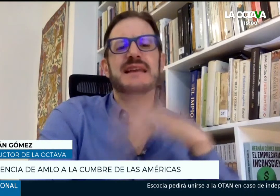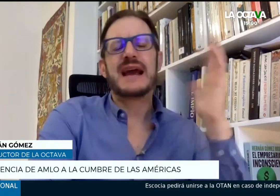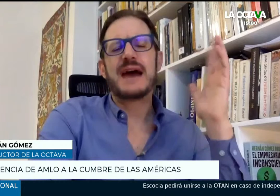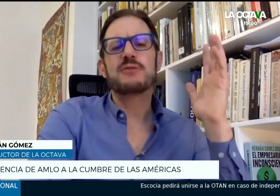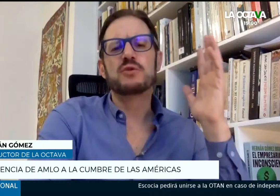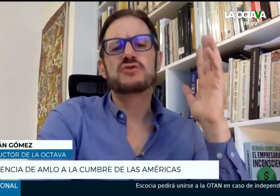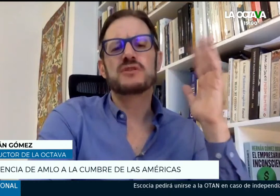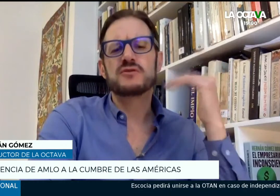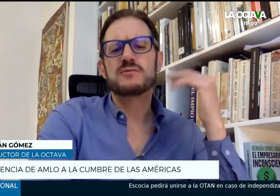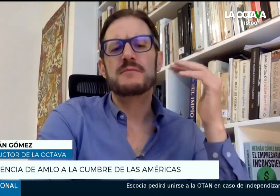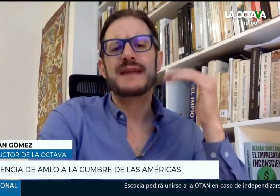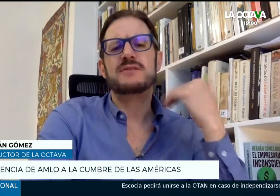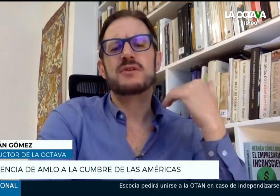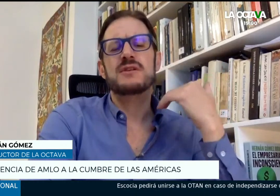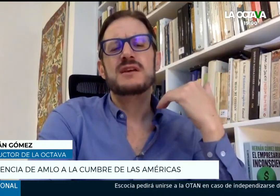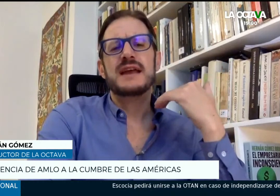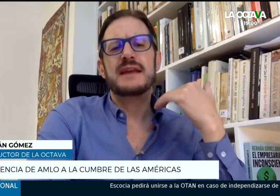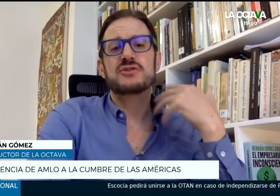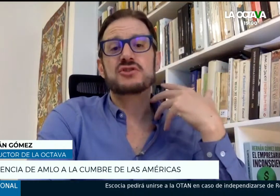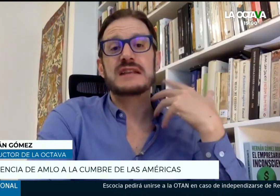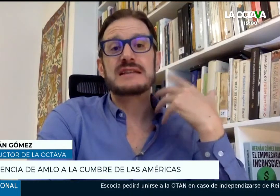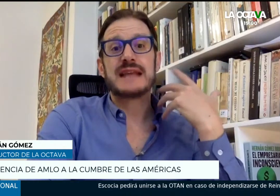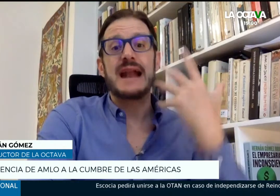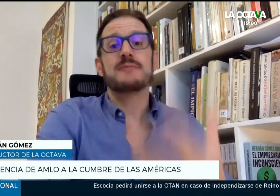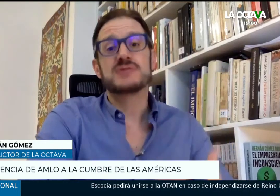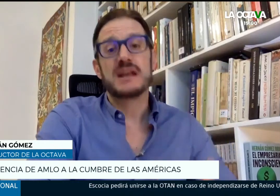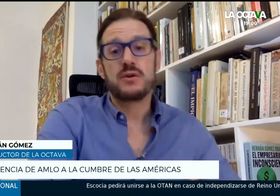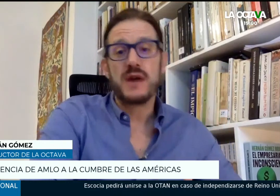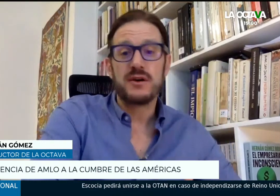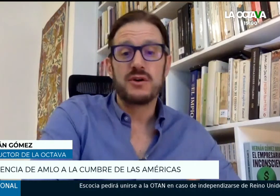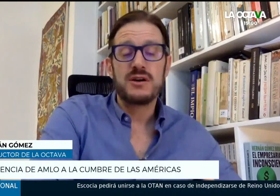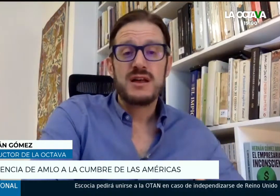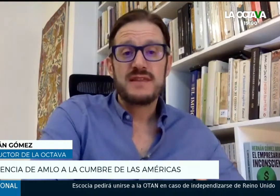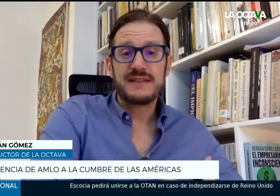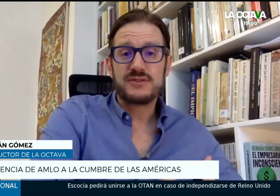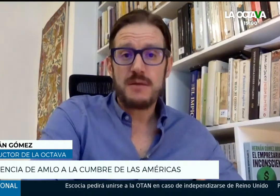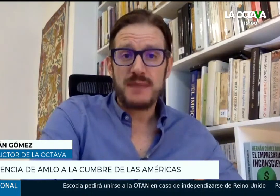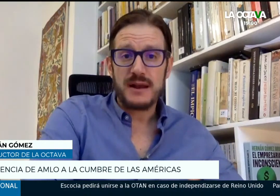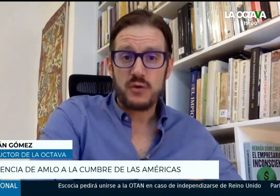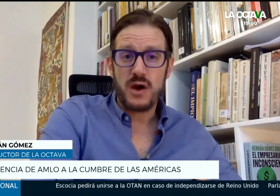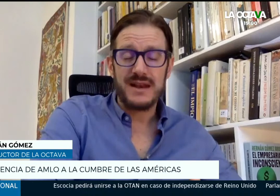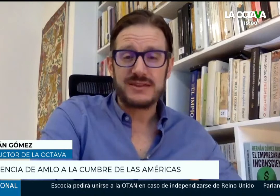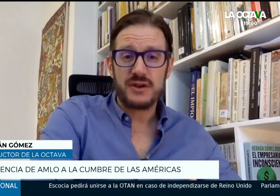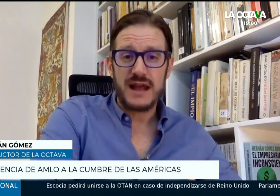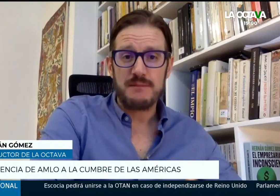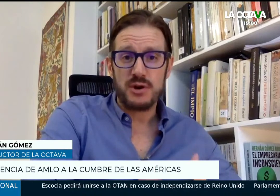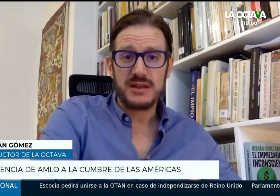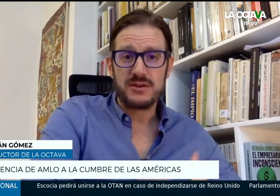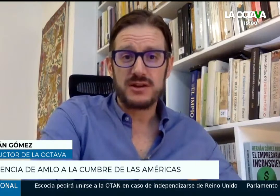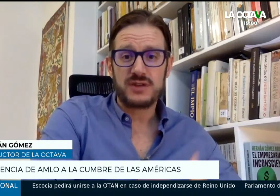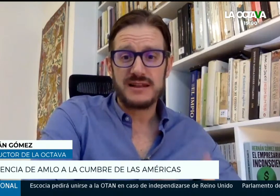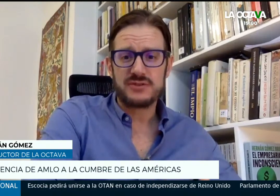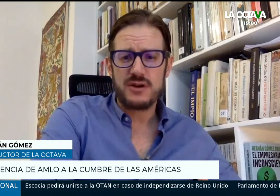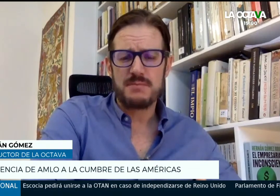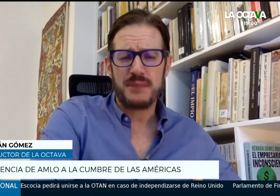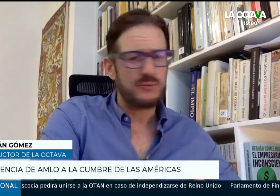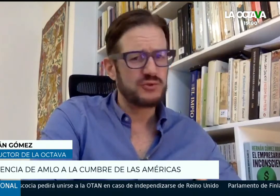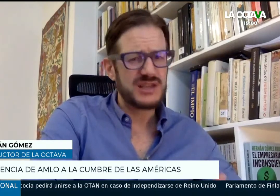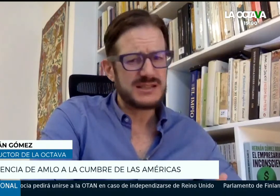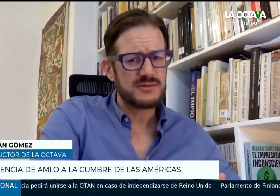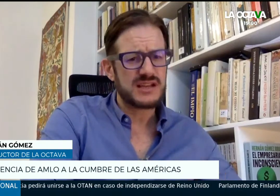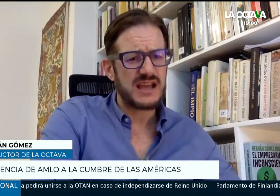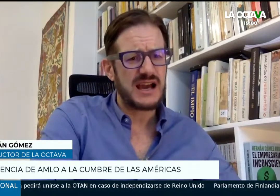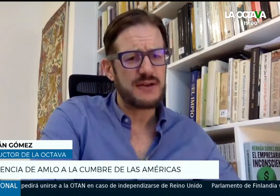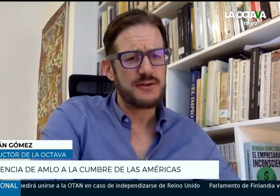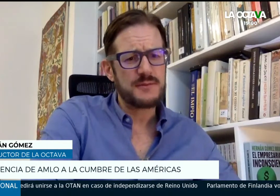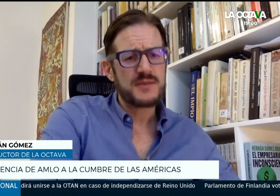se quejaron mucho en su momento que nosotros entráramos al juego de trompa el juego electoral político electoral de pronto pero